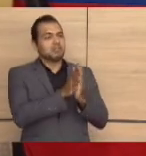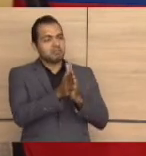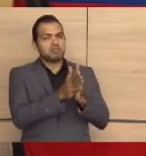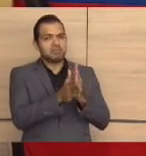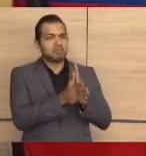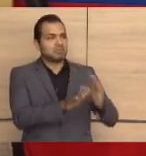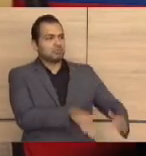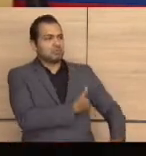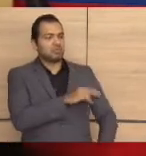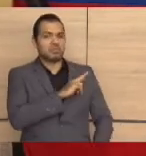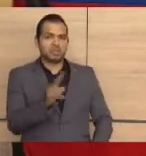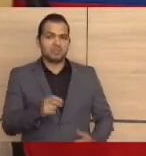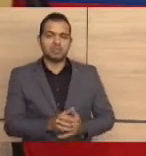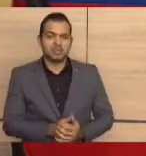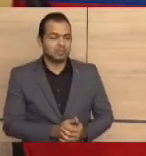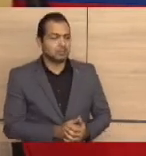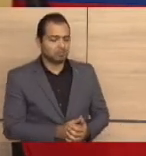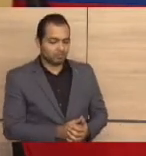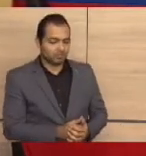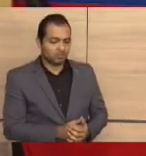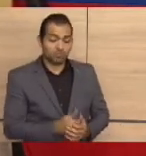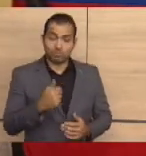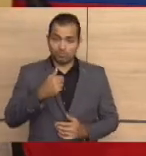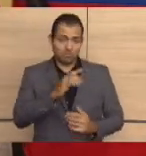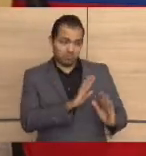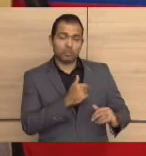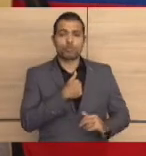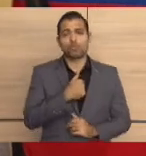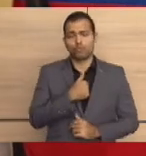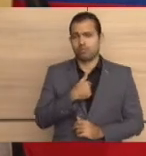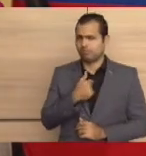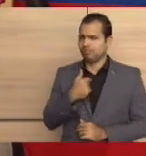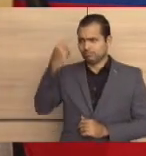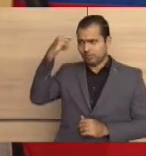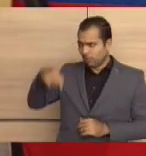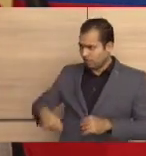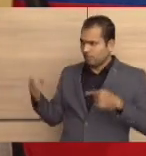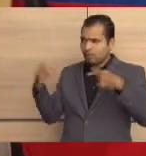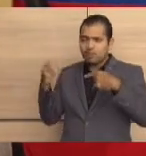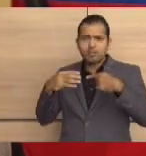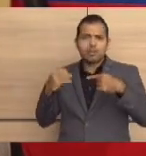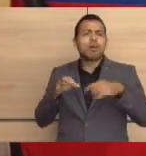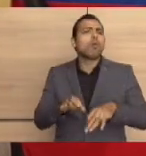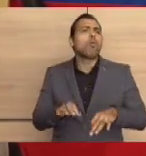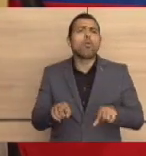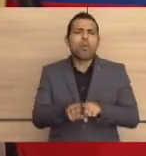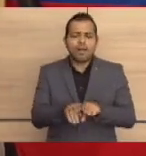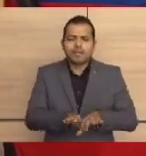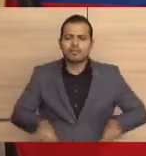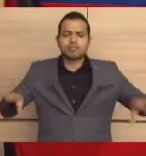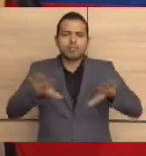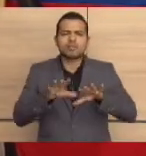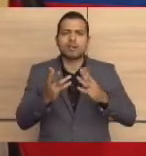varios mensajes. Fue concurrente estos espacios conjuntos de construcción como espacios necesarios que cada día tenemos